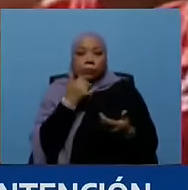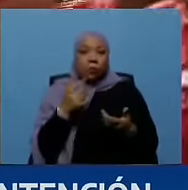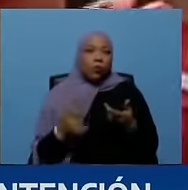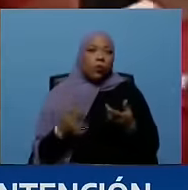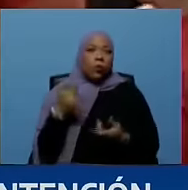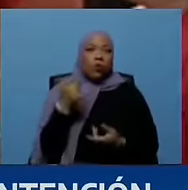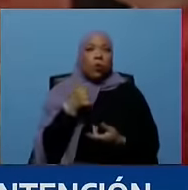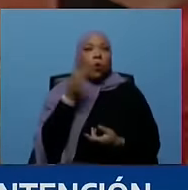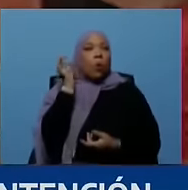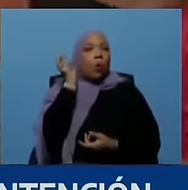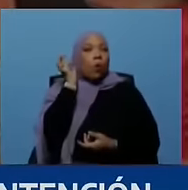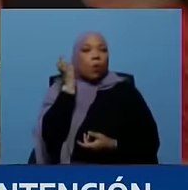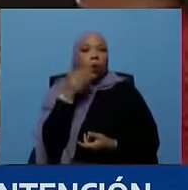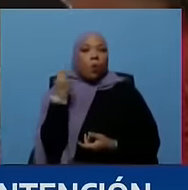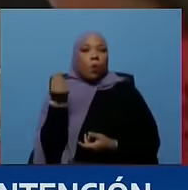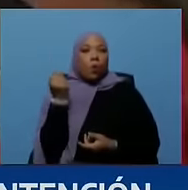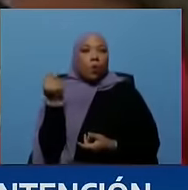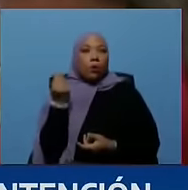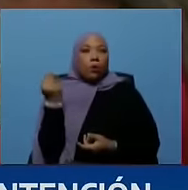Acá una muchacha, una vecina.